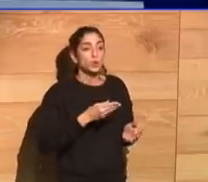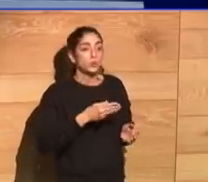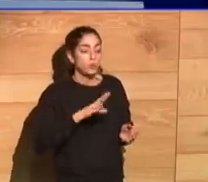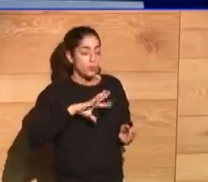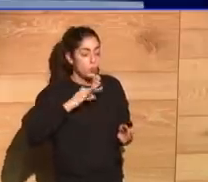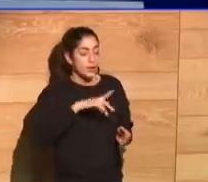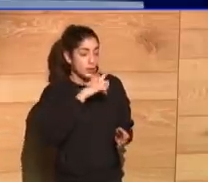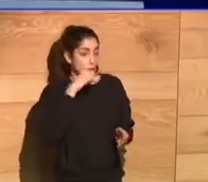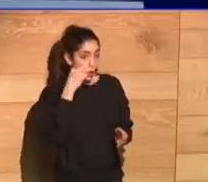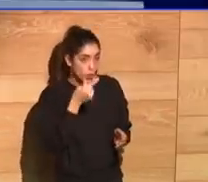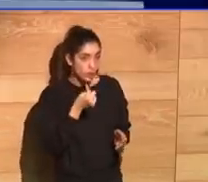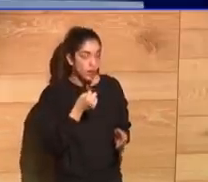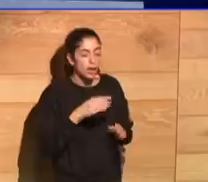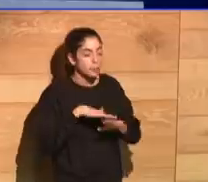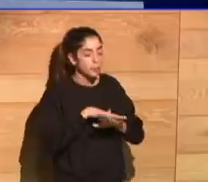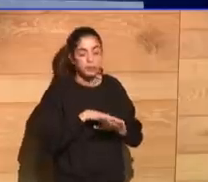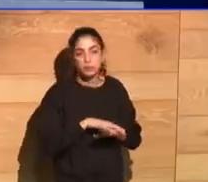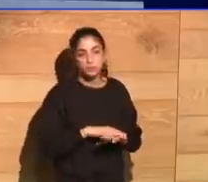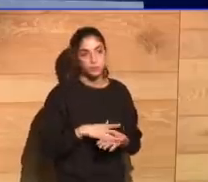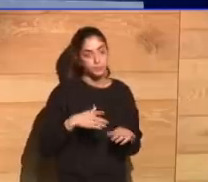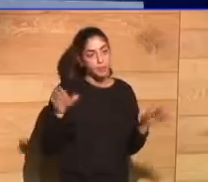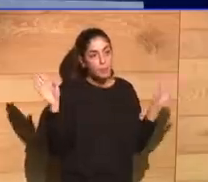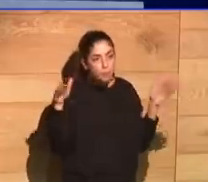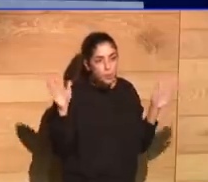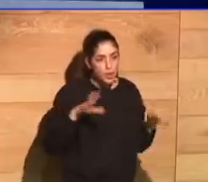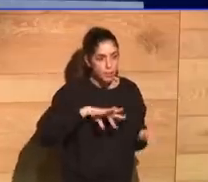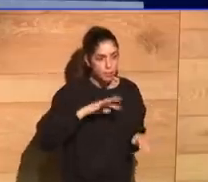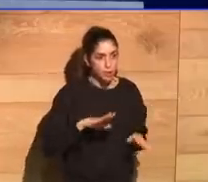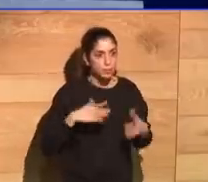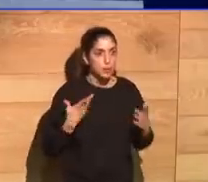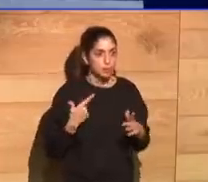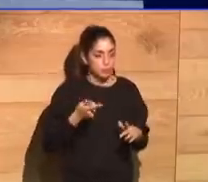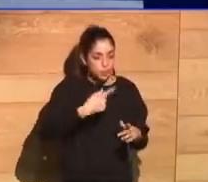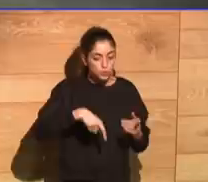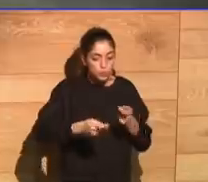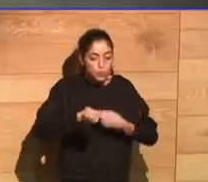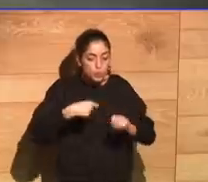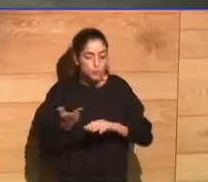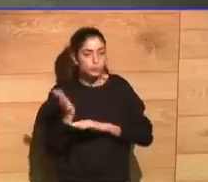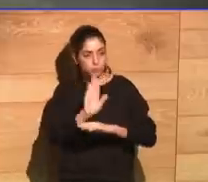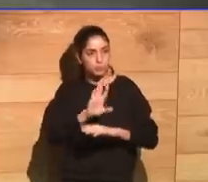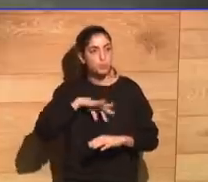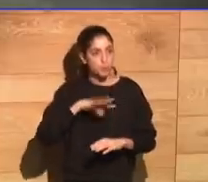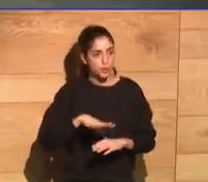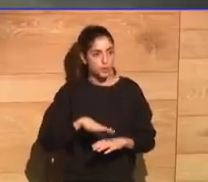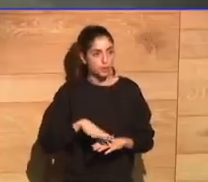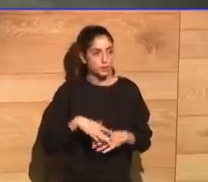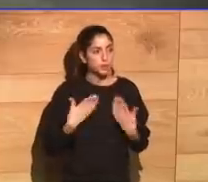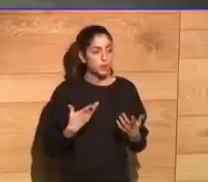de que vuela, que nos creamos que vuela, nos podemos permitir un debutante y venderlo así. Así que Stallman coge a un chaval de...